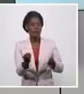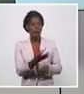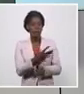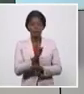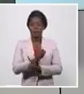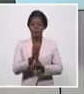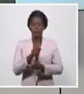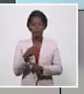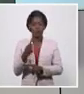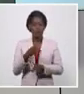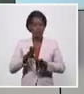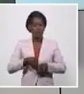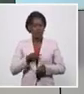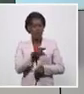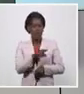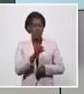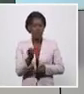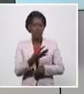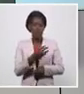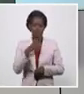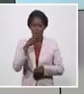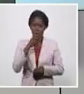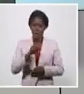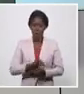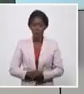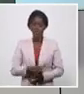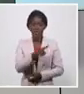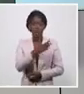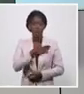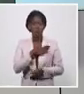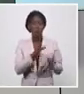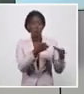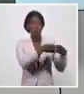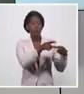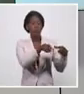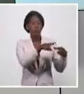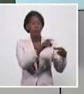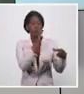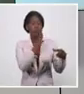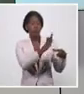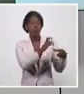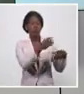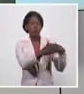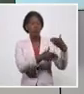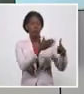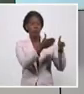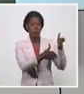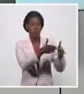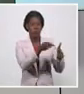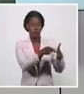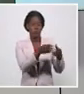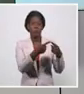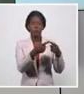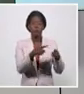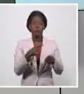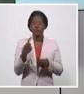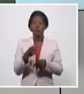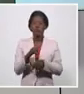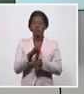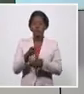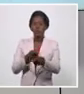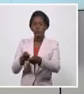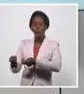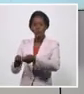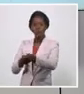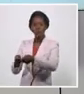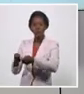Cuba asumamos el anexionismo. El odio no resuelve las diferencias de pensamiento y avivarlo en medio de